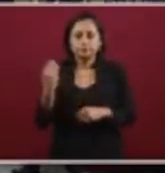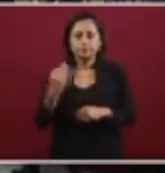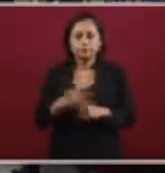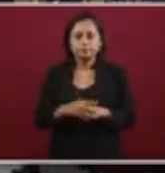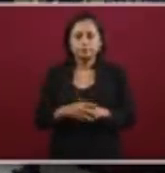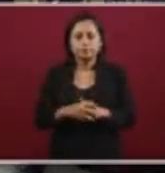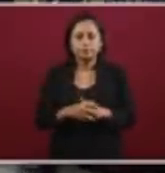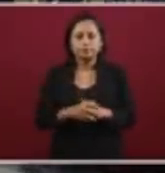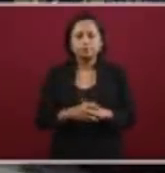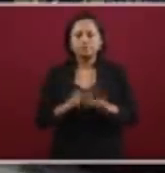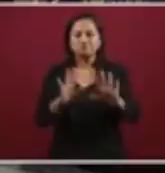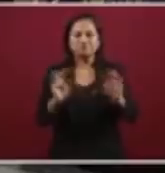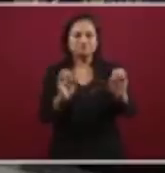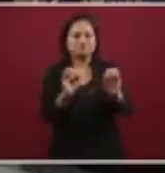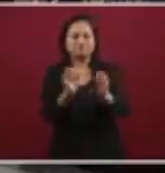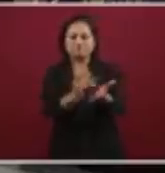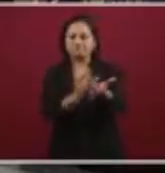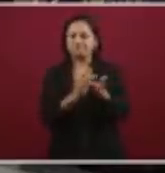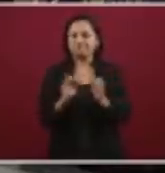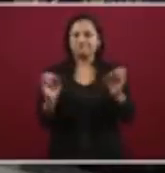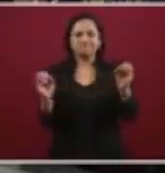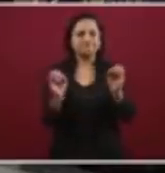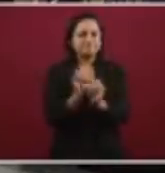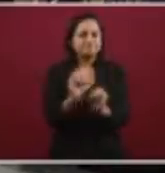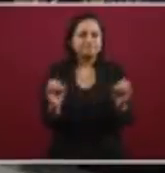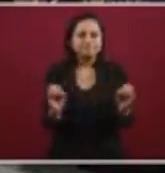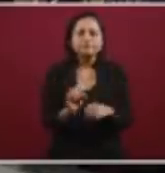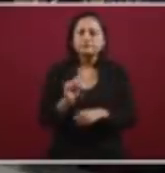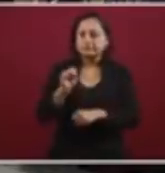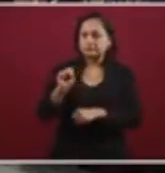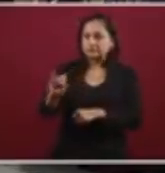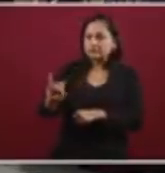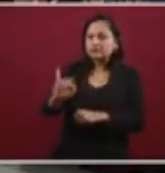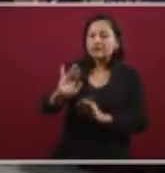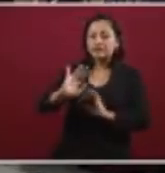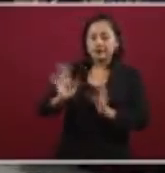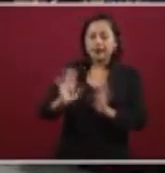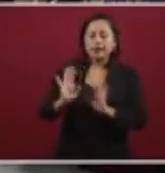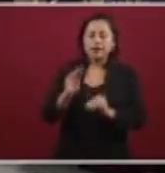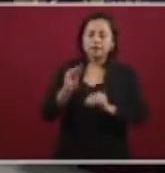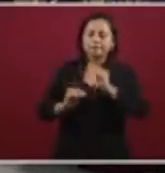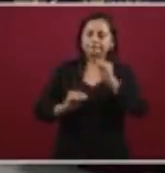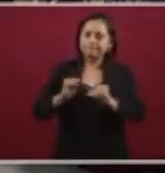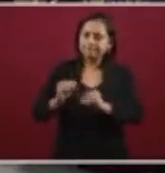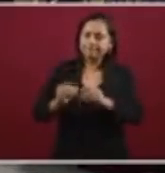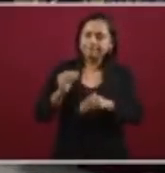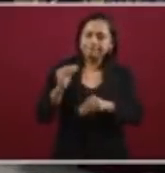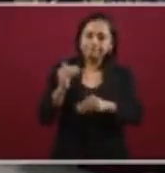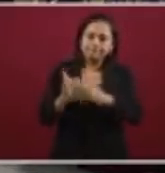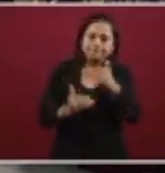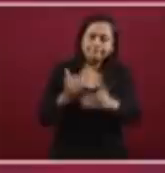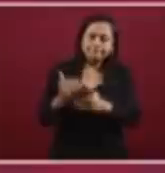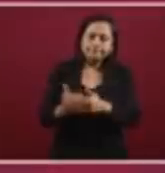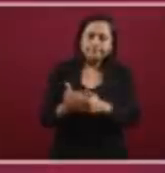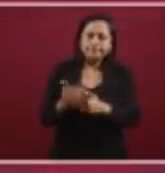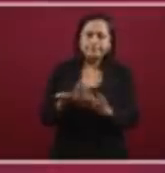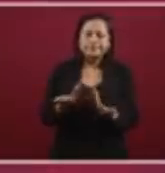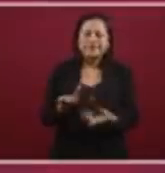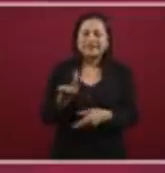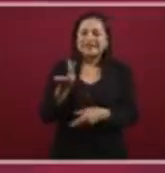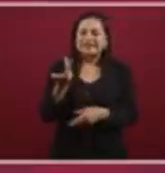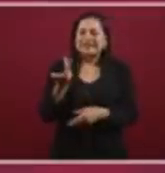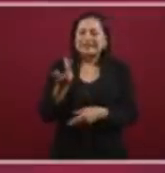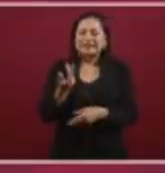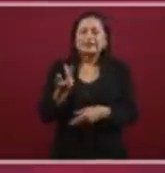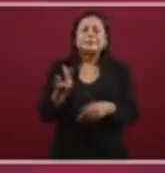apoyos y estamos en eso no estamos trabajando en eso es que estamos también limpiando padrones